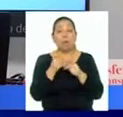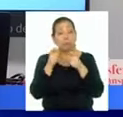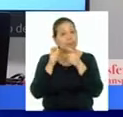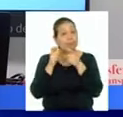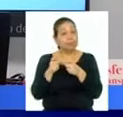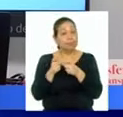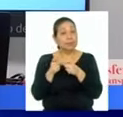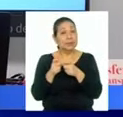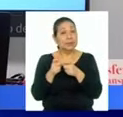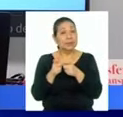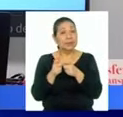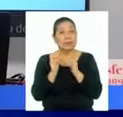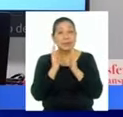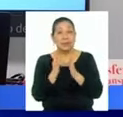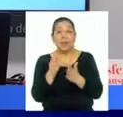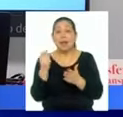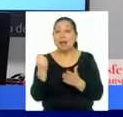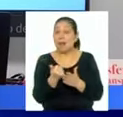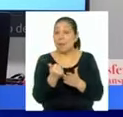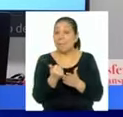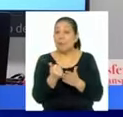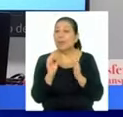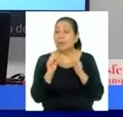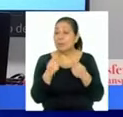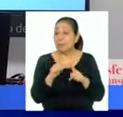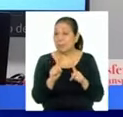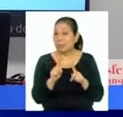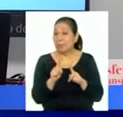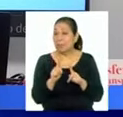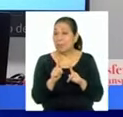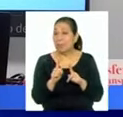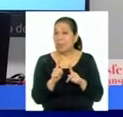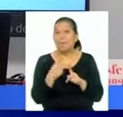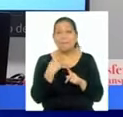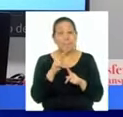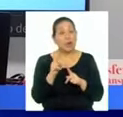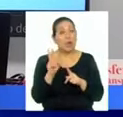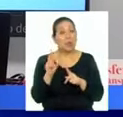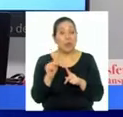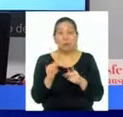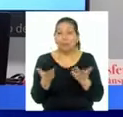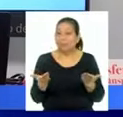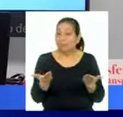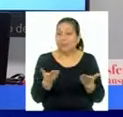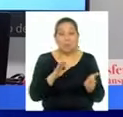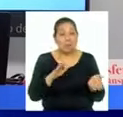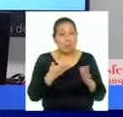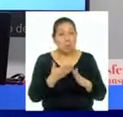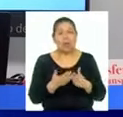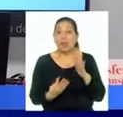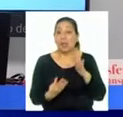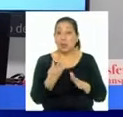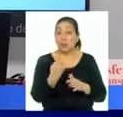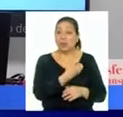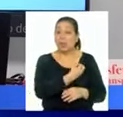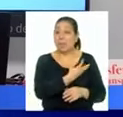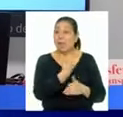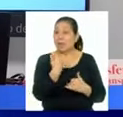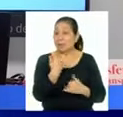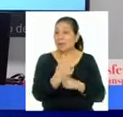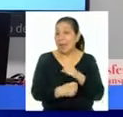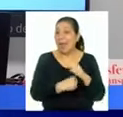alertas, de atención inmediata, que permita justamente evitar que puedan ocurrir estas muertes. El 14 de mayo de